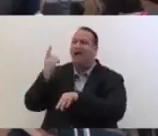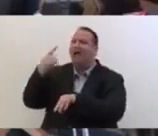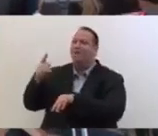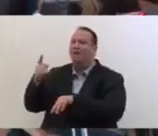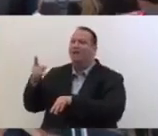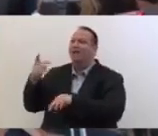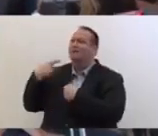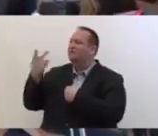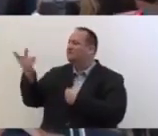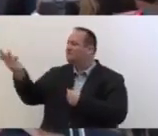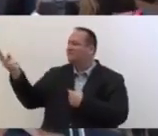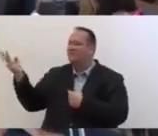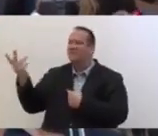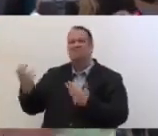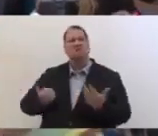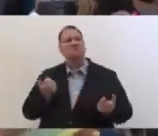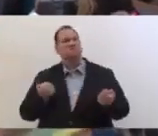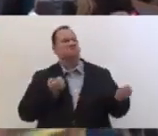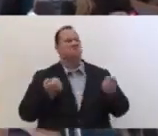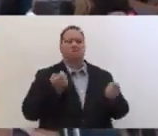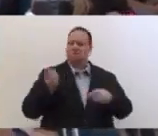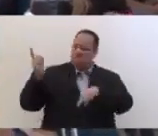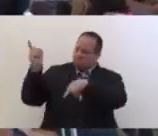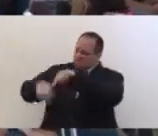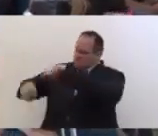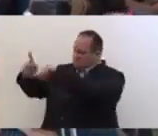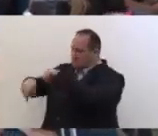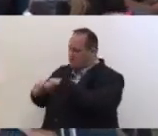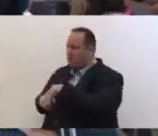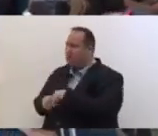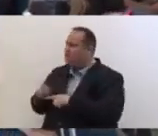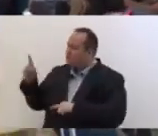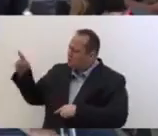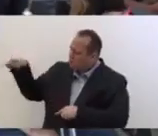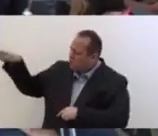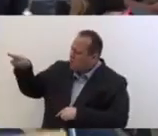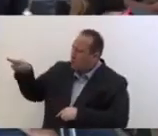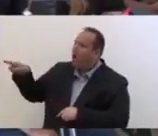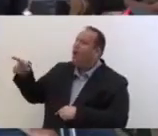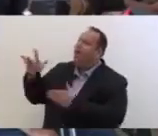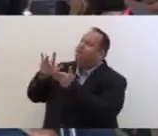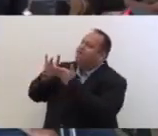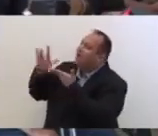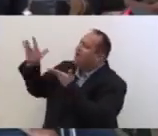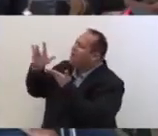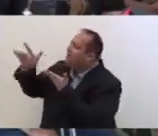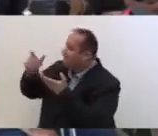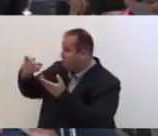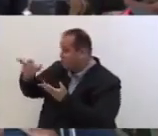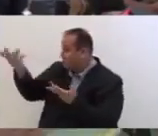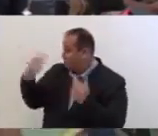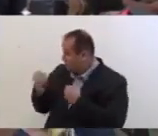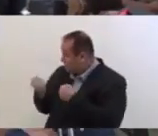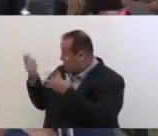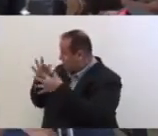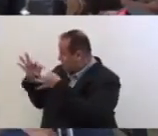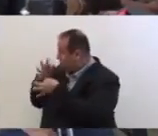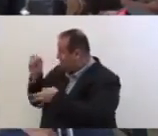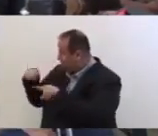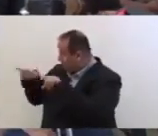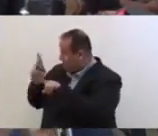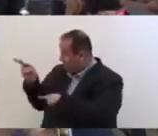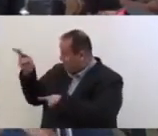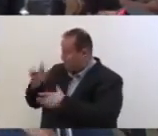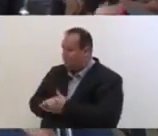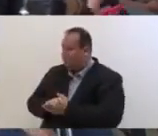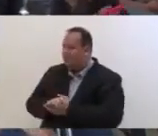a los elementos que han abusado de su poder. Mi pregunta es, ¿usted también ha recibido estas muestras de agradecimiento por parte de la ciudadanía? Y